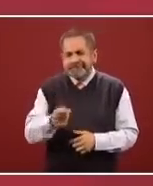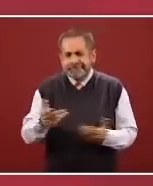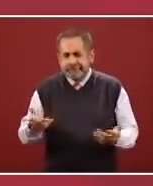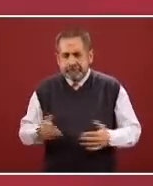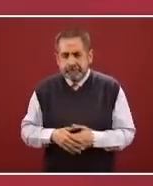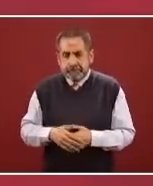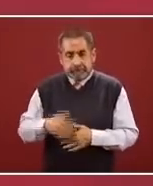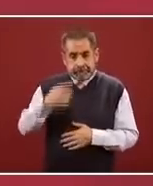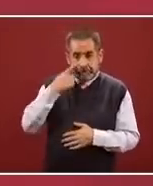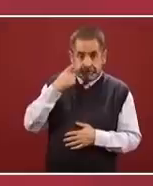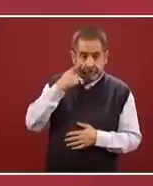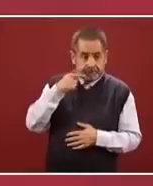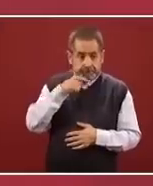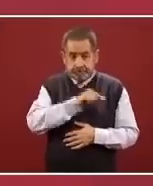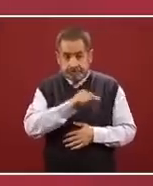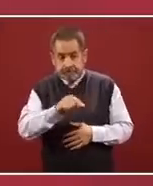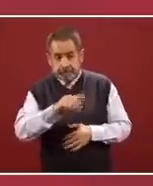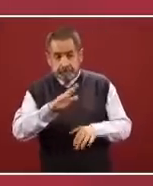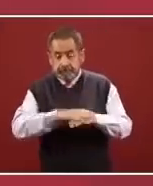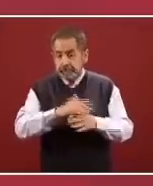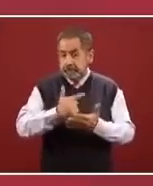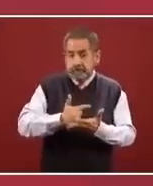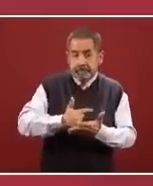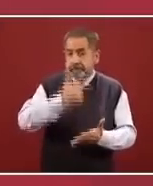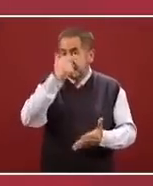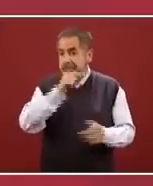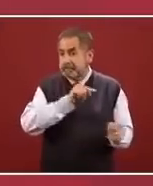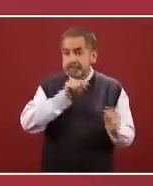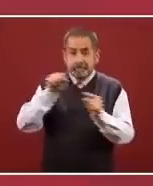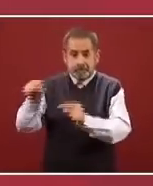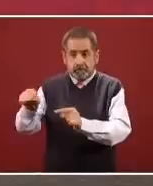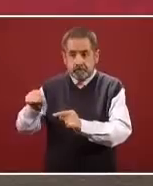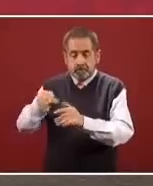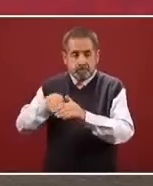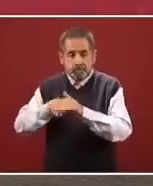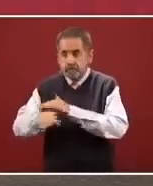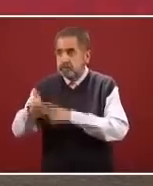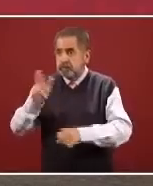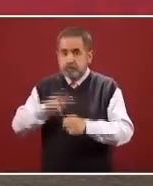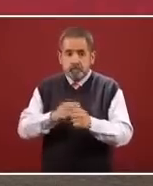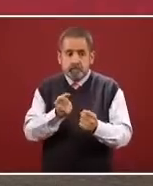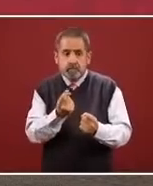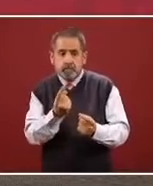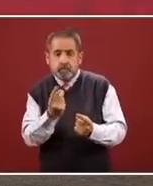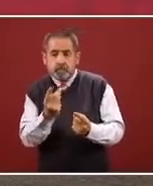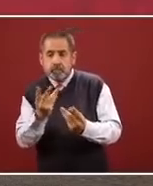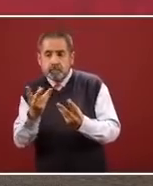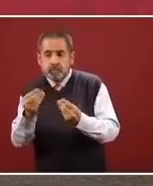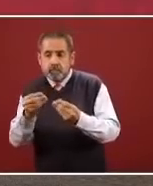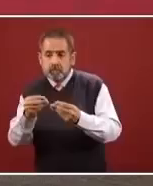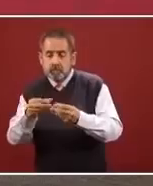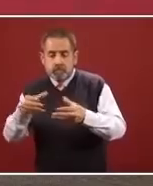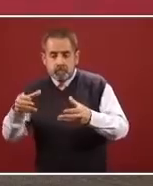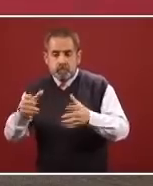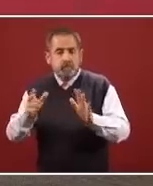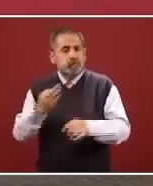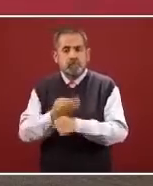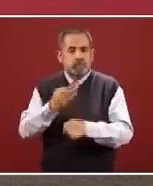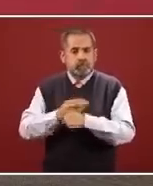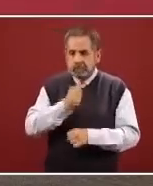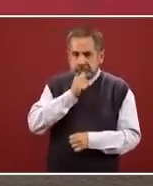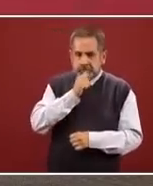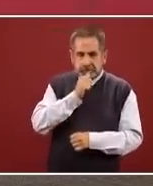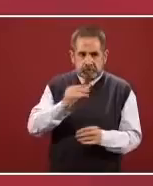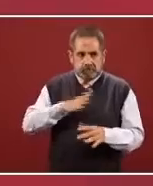los casos graves en el hospital y que ameriten un porcentaje, por fortuna no es el